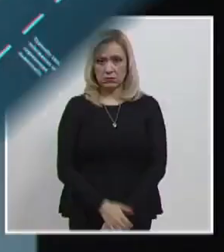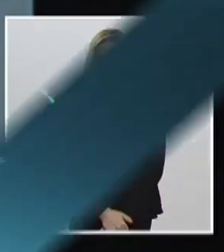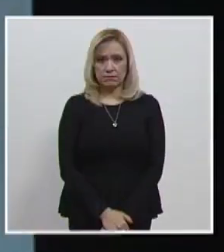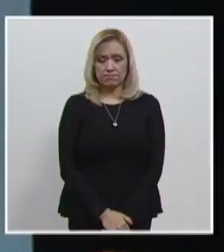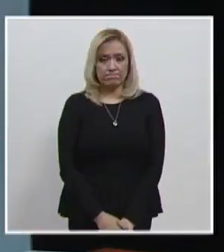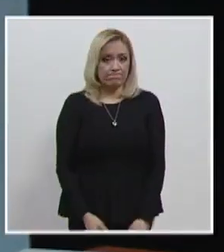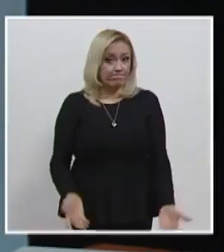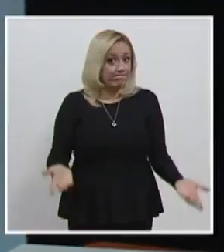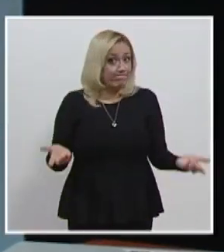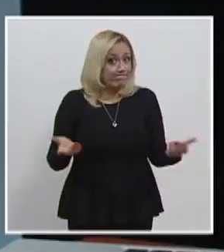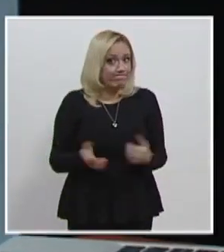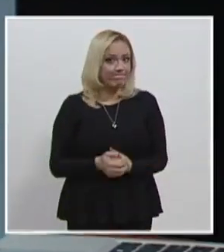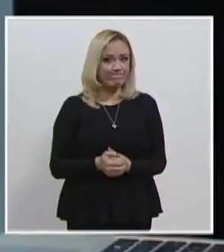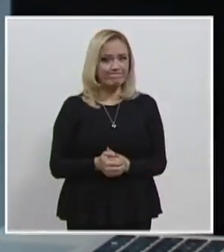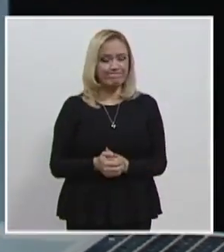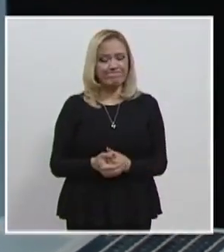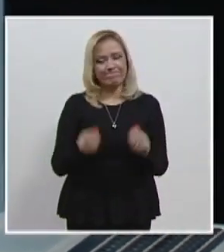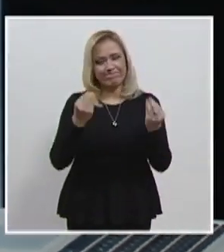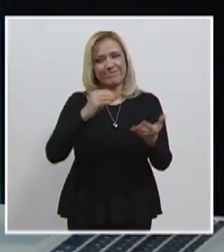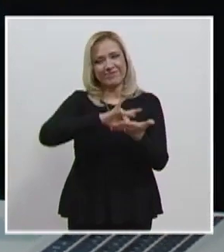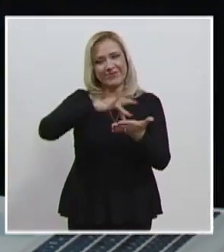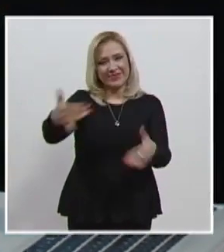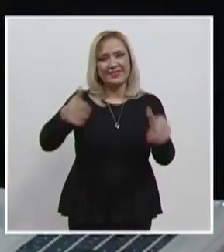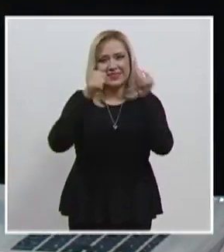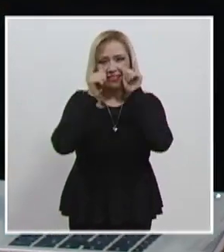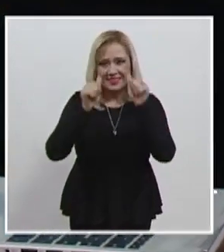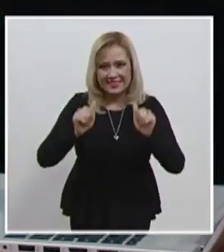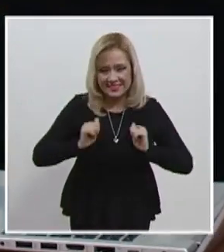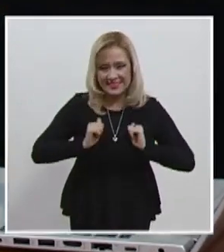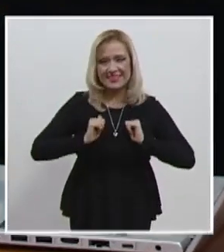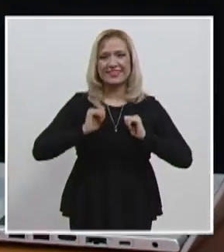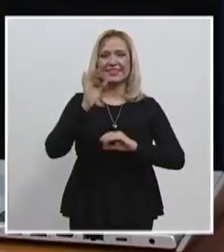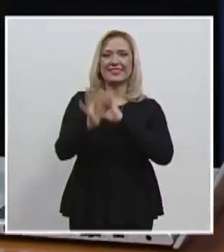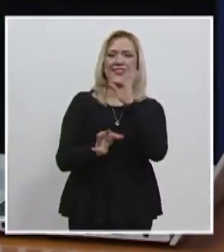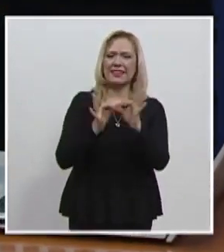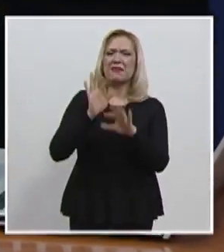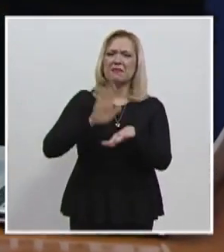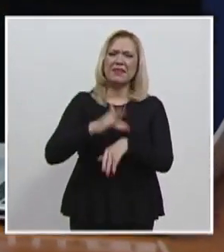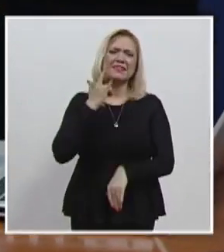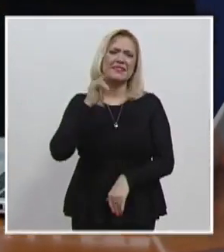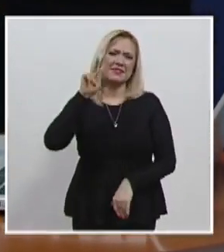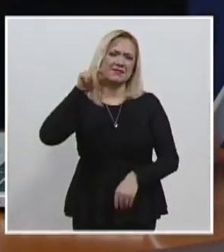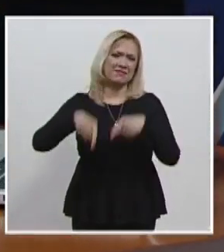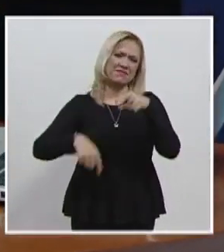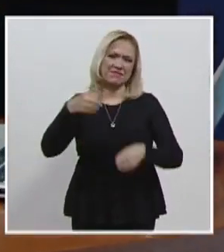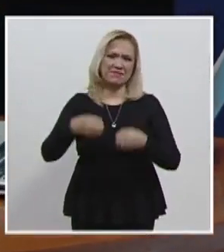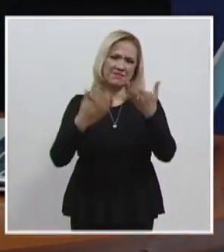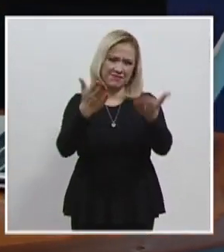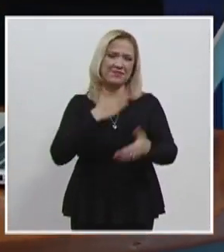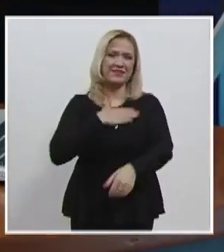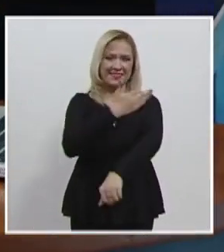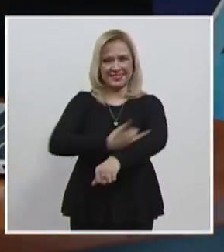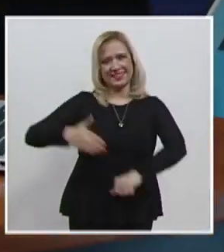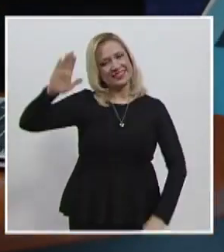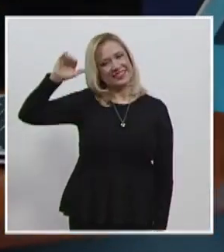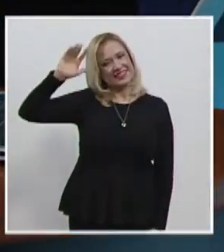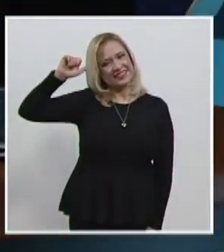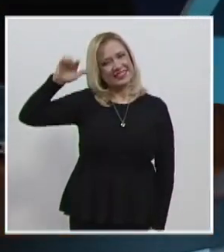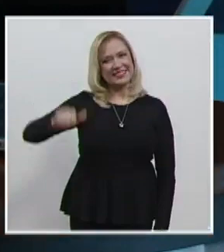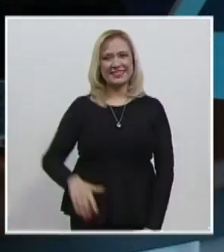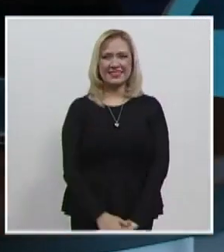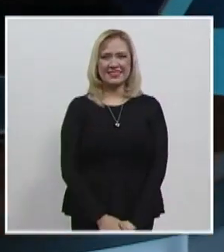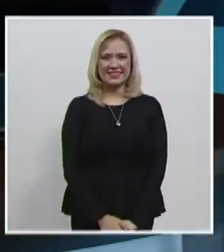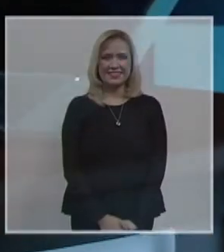más ya nos vamos como siempre Muchas gracias por haber estado con nosotros manténgase pendiente de esta señal Muy buenas tardes muy buen